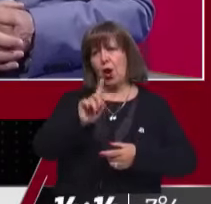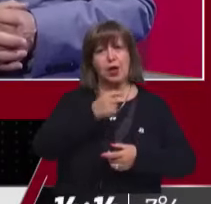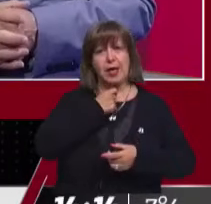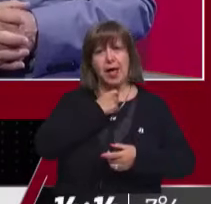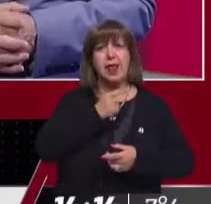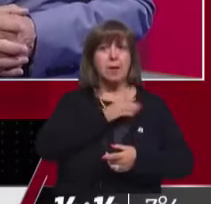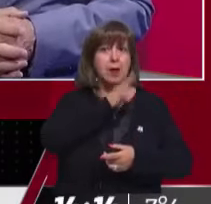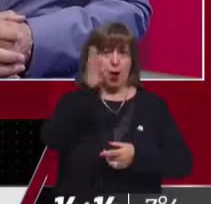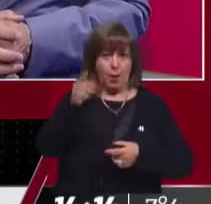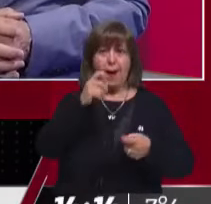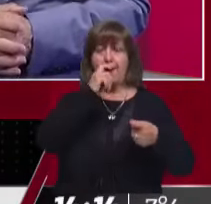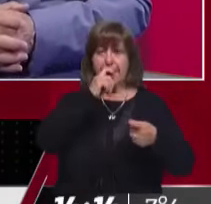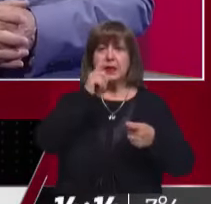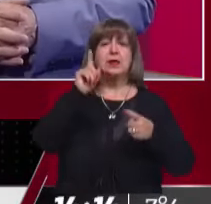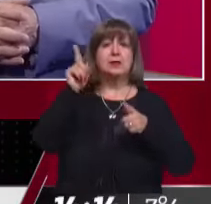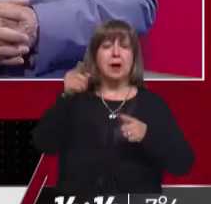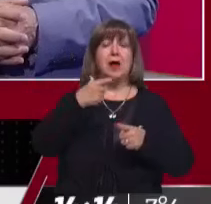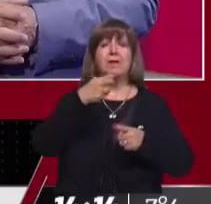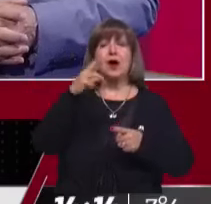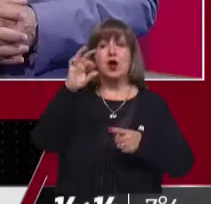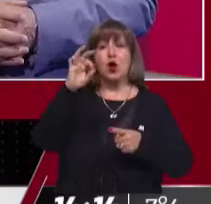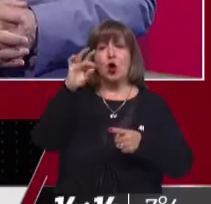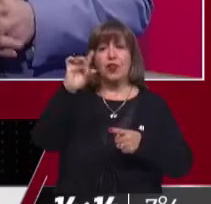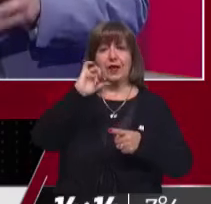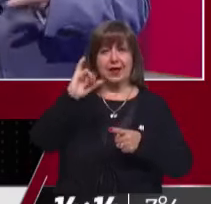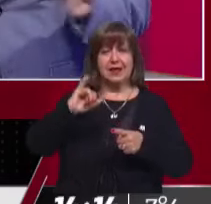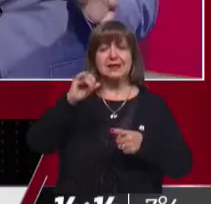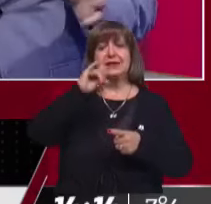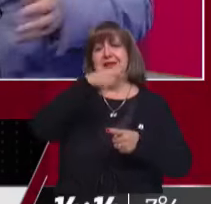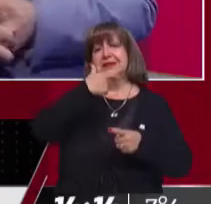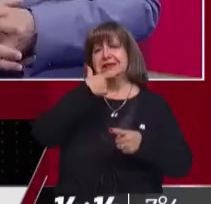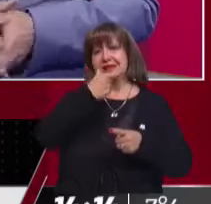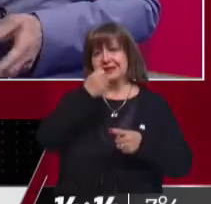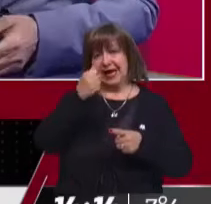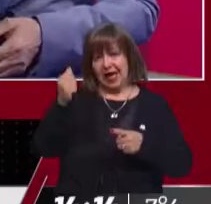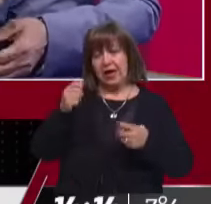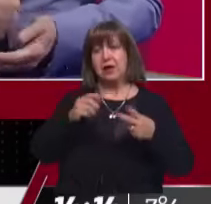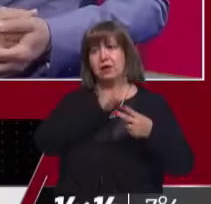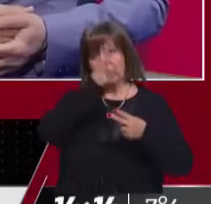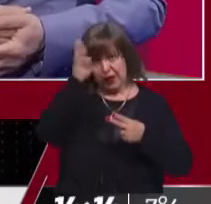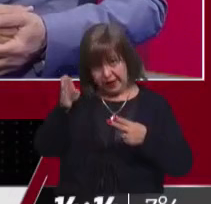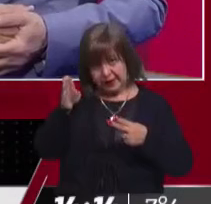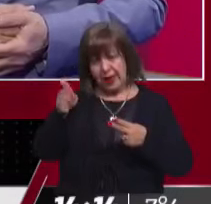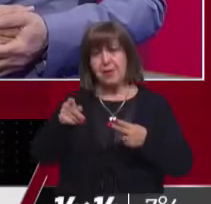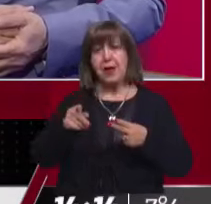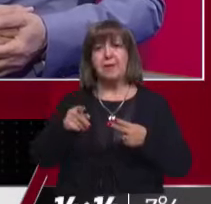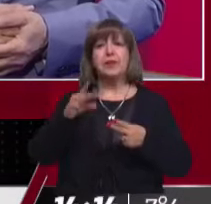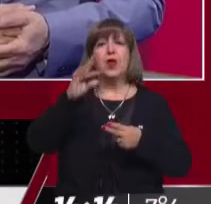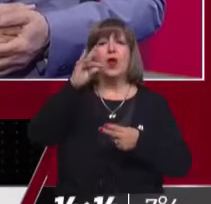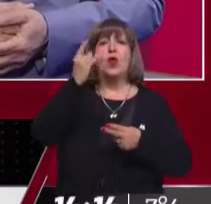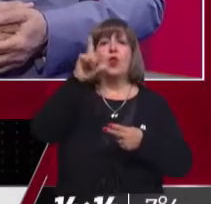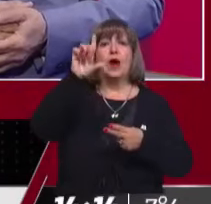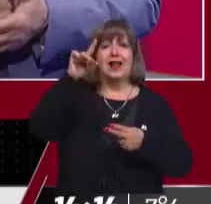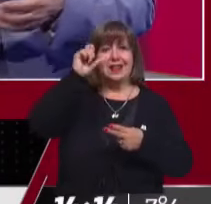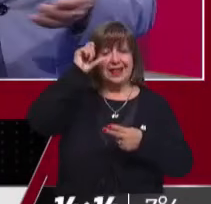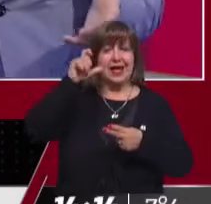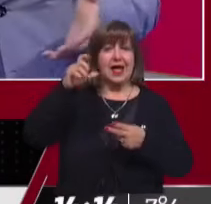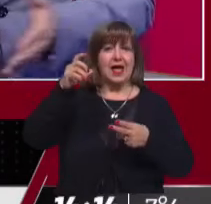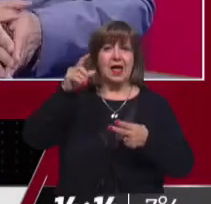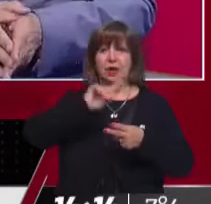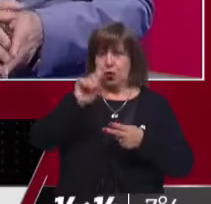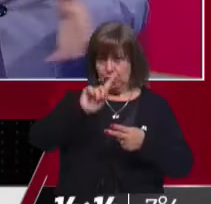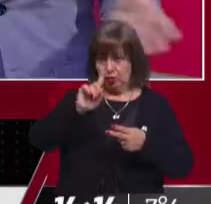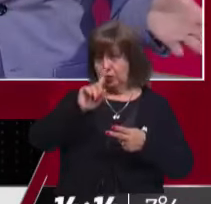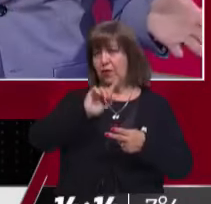También va a estar Adolfo Rodríguez Saá, el presidente por 6 días, nada más. Bueno, Duhalde no, porque no está en el país. No está en el